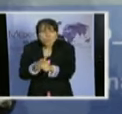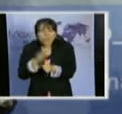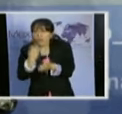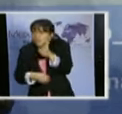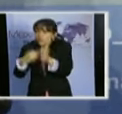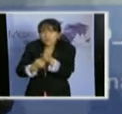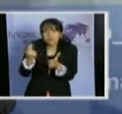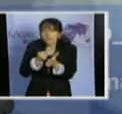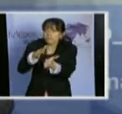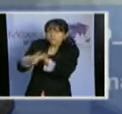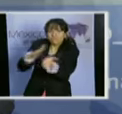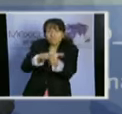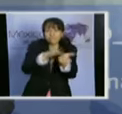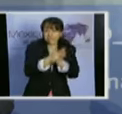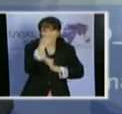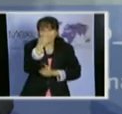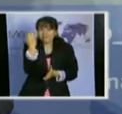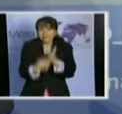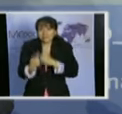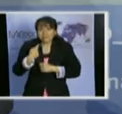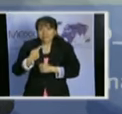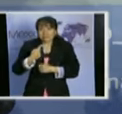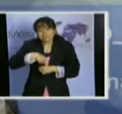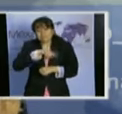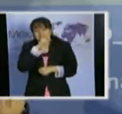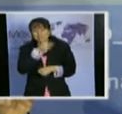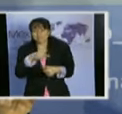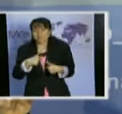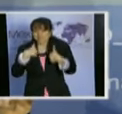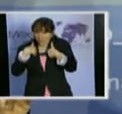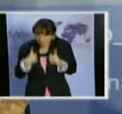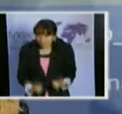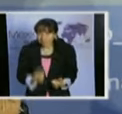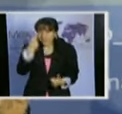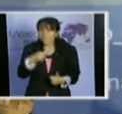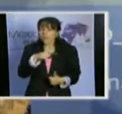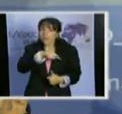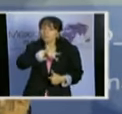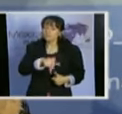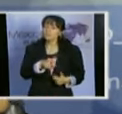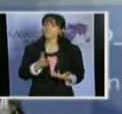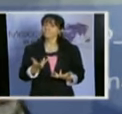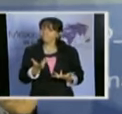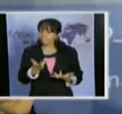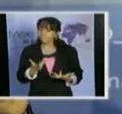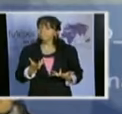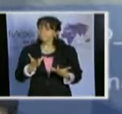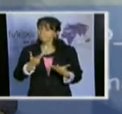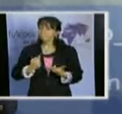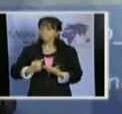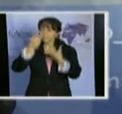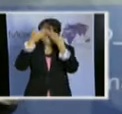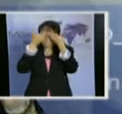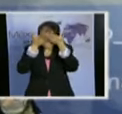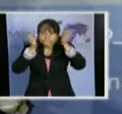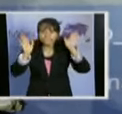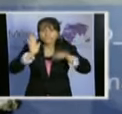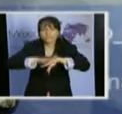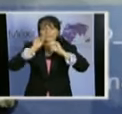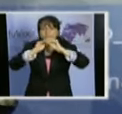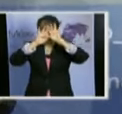traduzca, que se entienda. Una clave, si me preguntaran, una clave, una